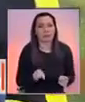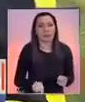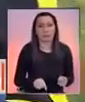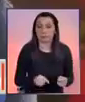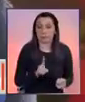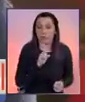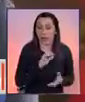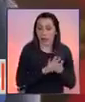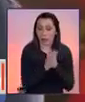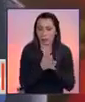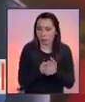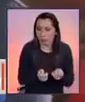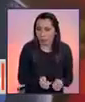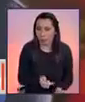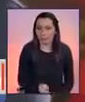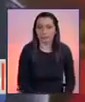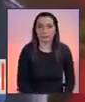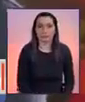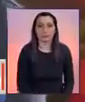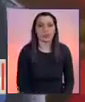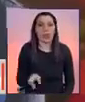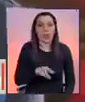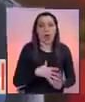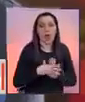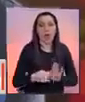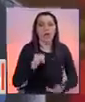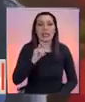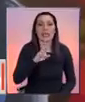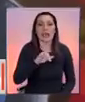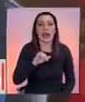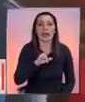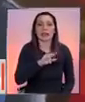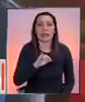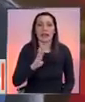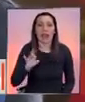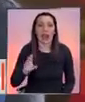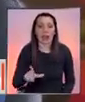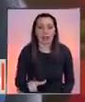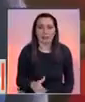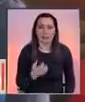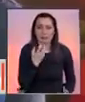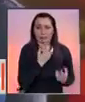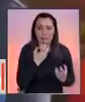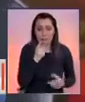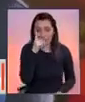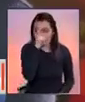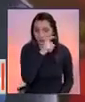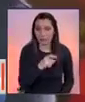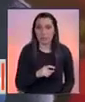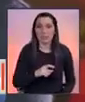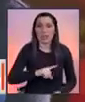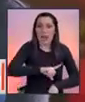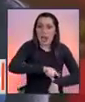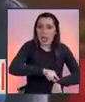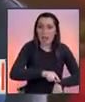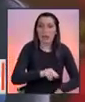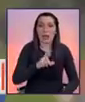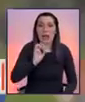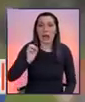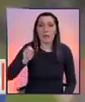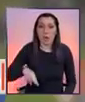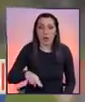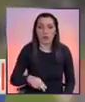todo. Repita conmigo, Irarrázaval. Irarrázaval. Reloj.